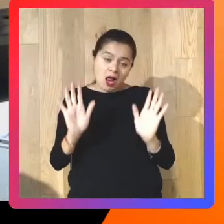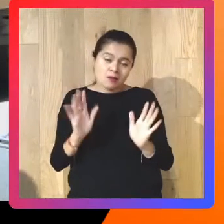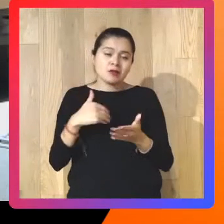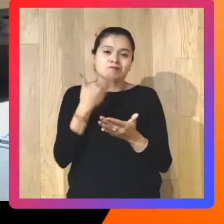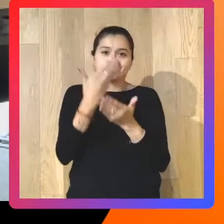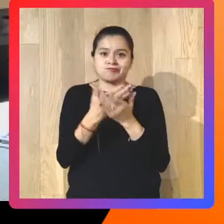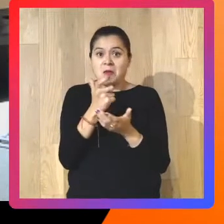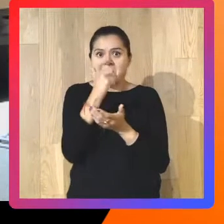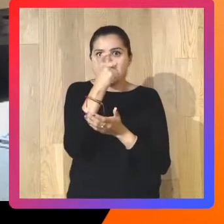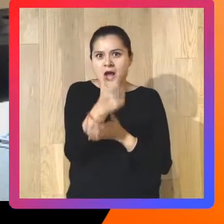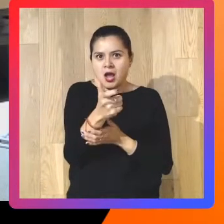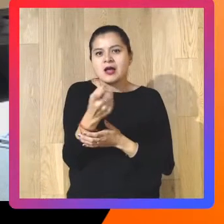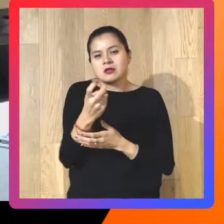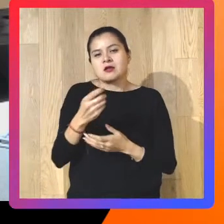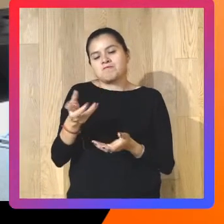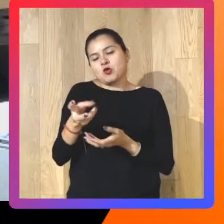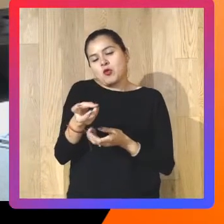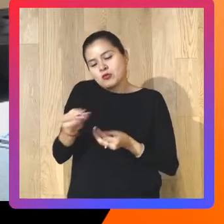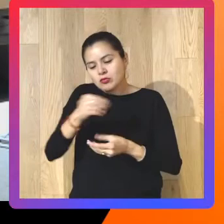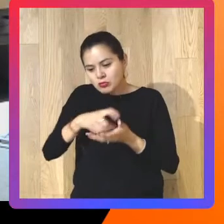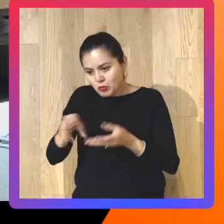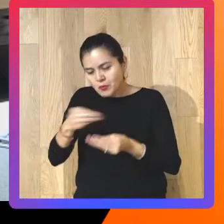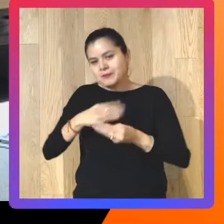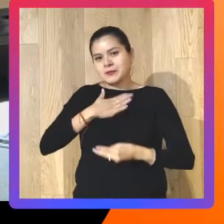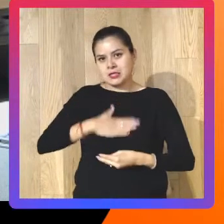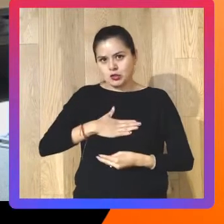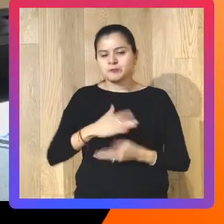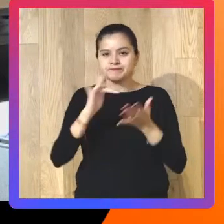paguemos ese ingreso digno. Muchas gracias.